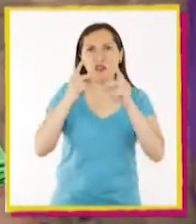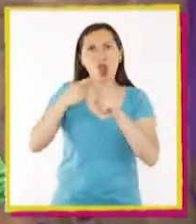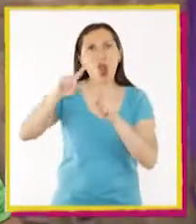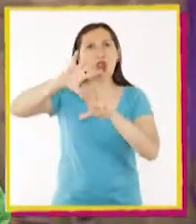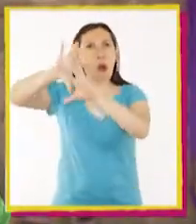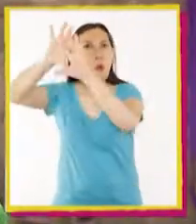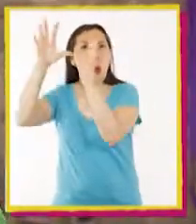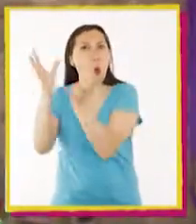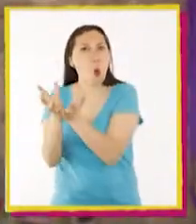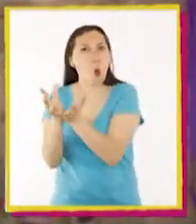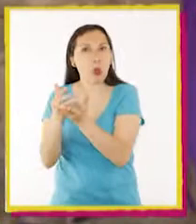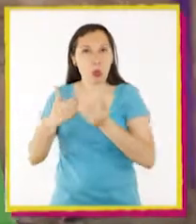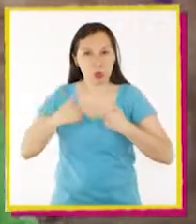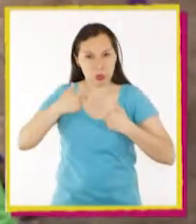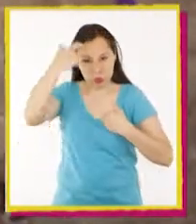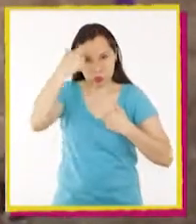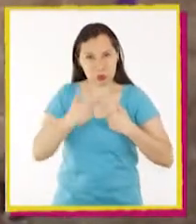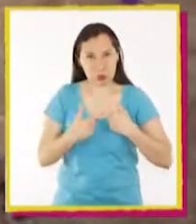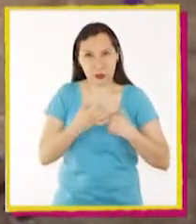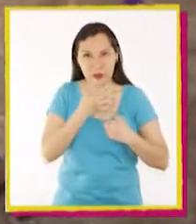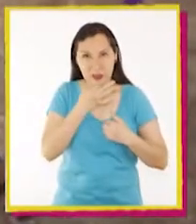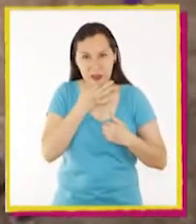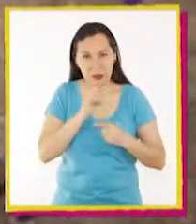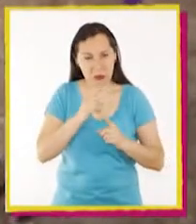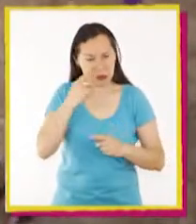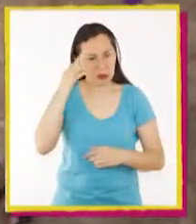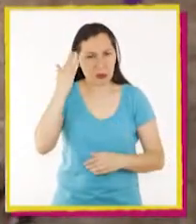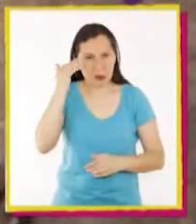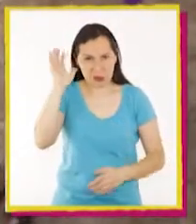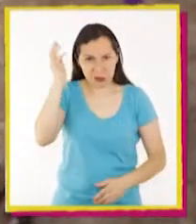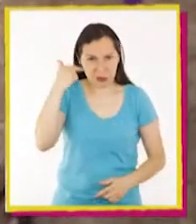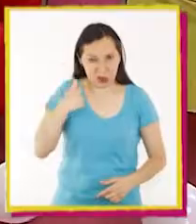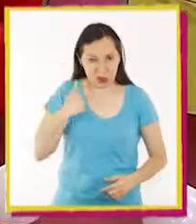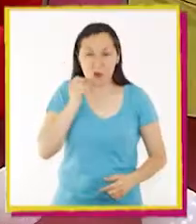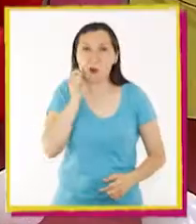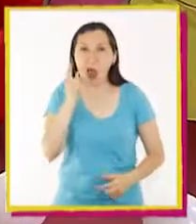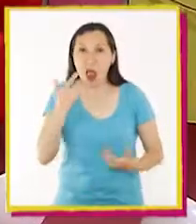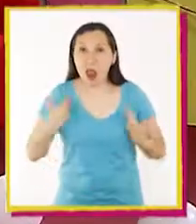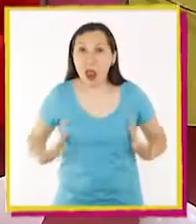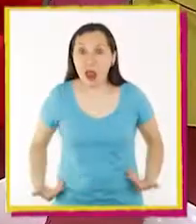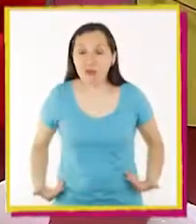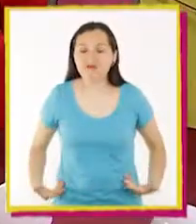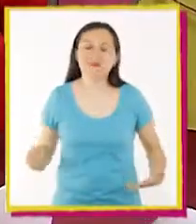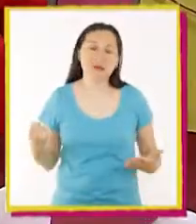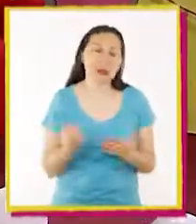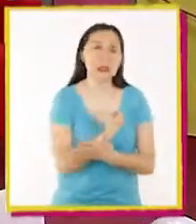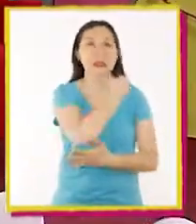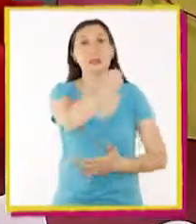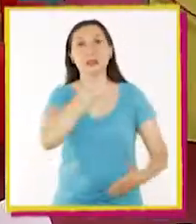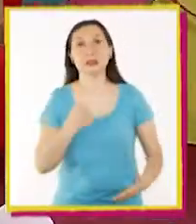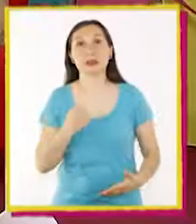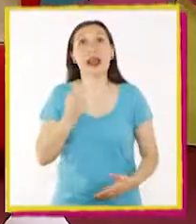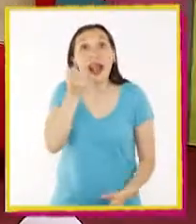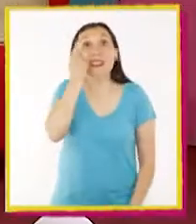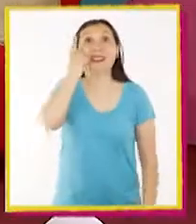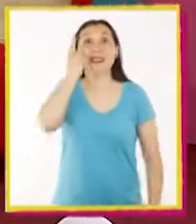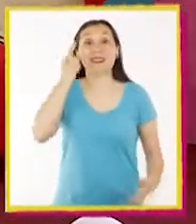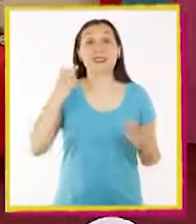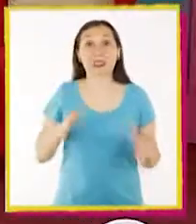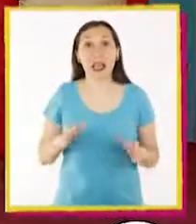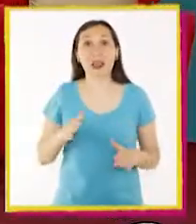de marciano. ¿En serio no se nota de qué me disfracé? ¡No! ¡Ya